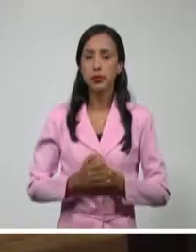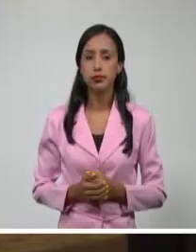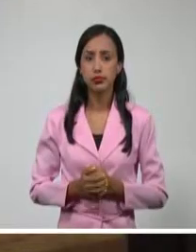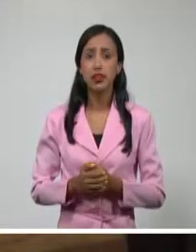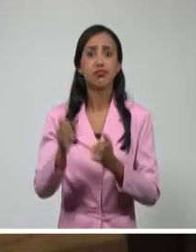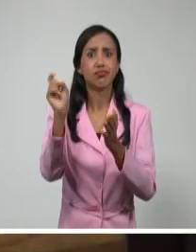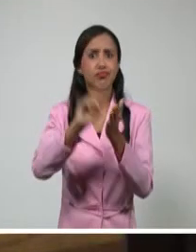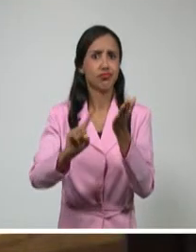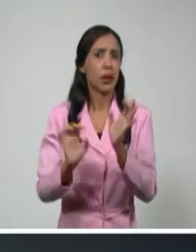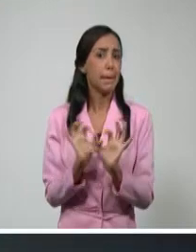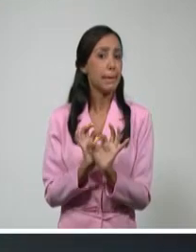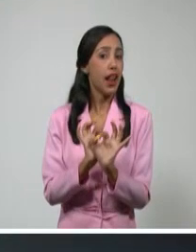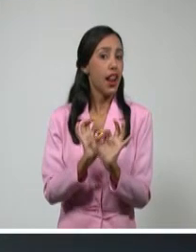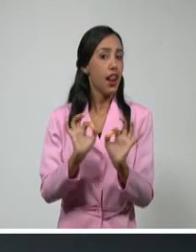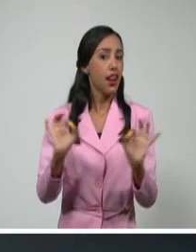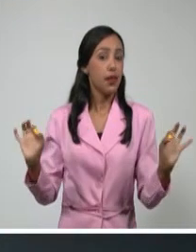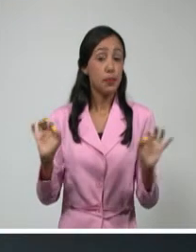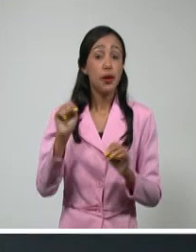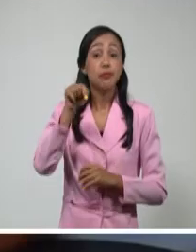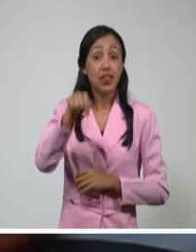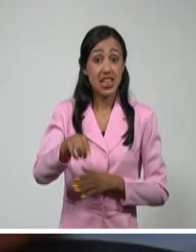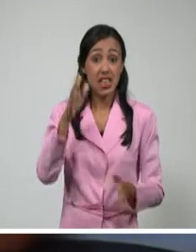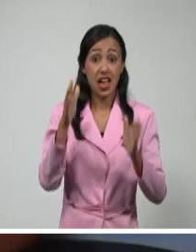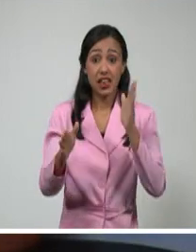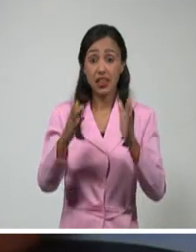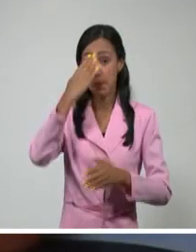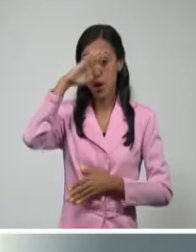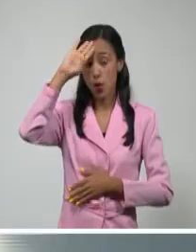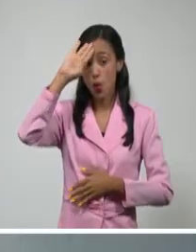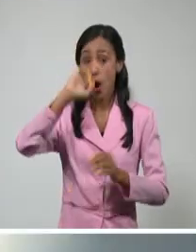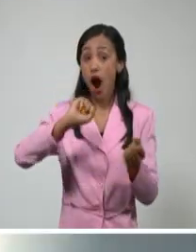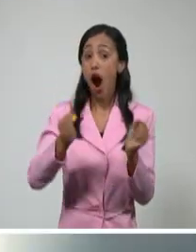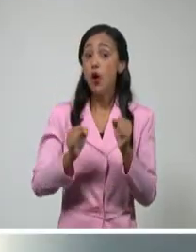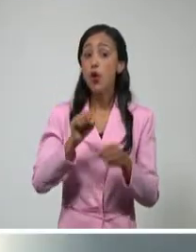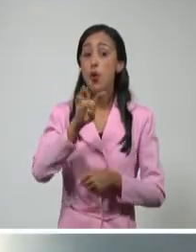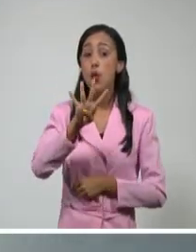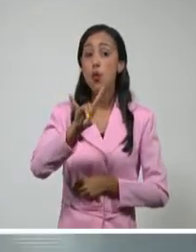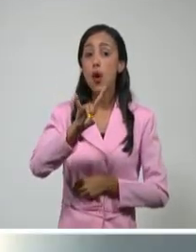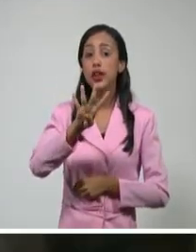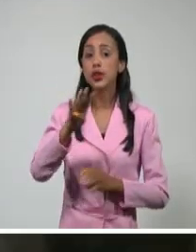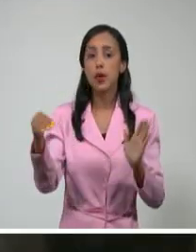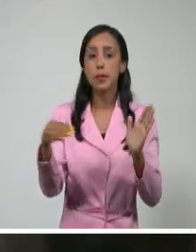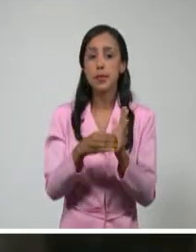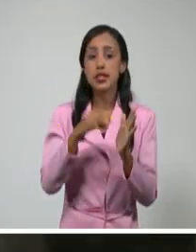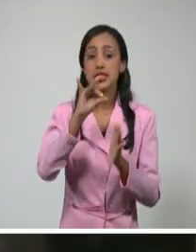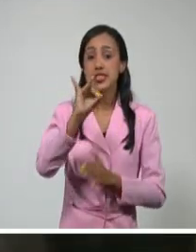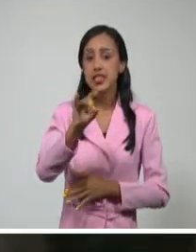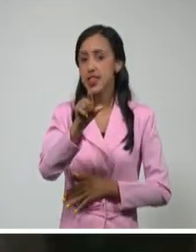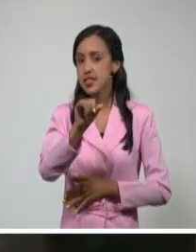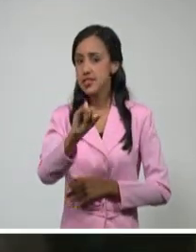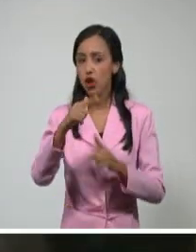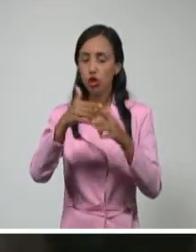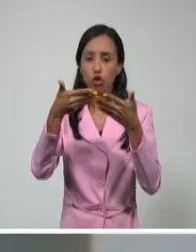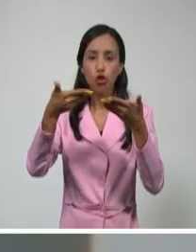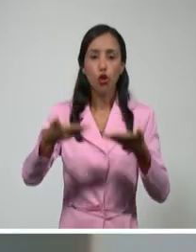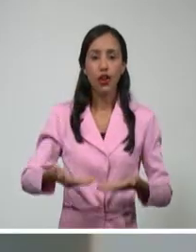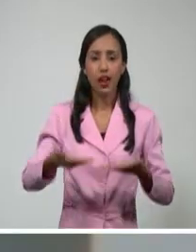en ese periodo la nación ahorró 49 mil 716 toneladas de